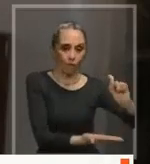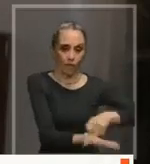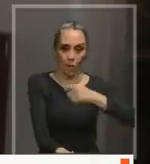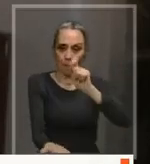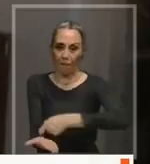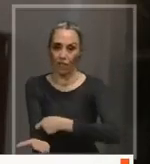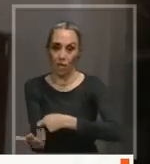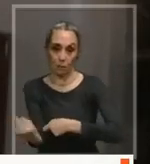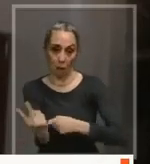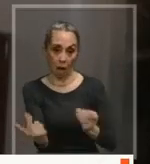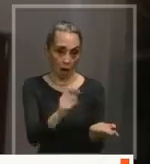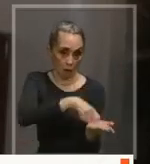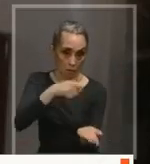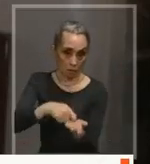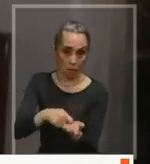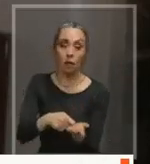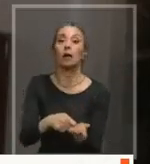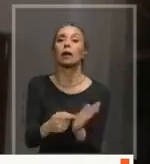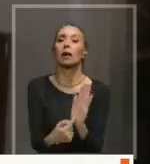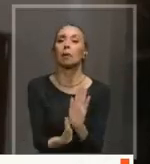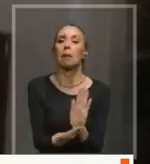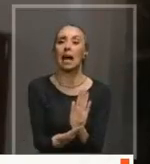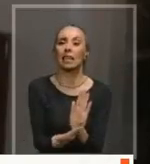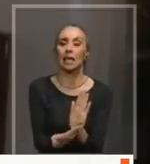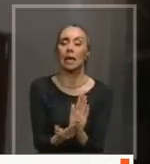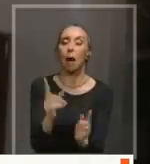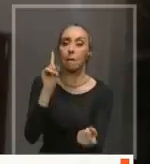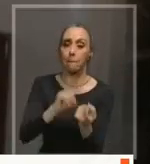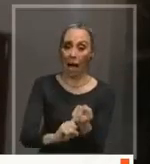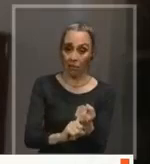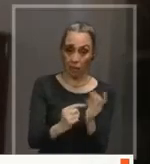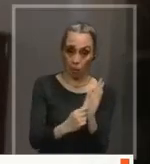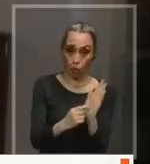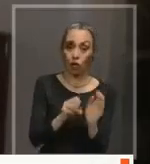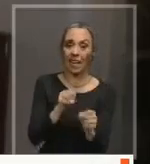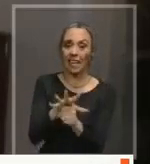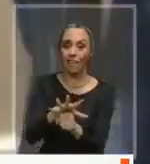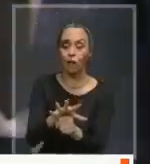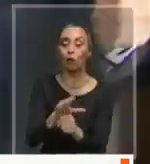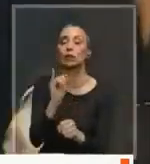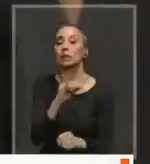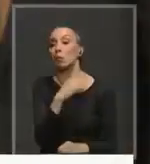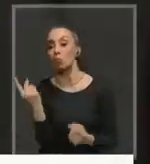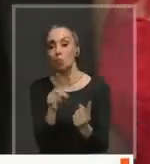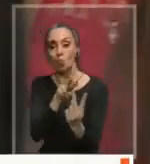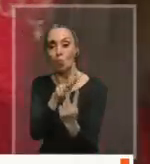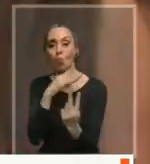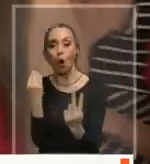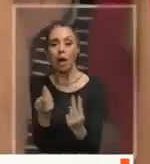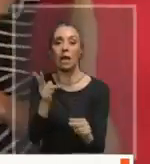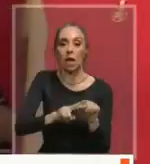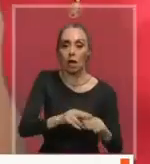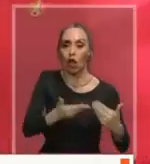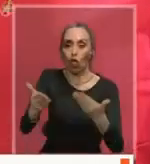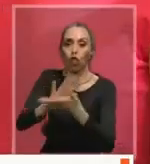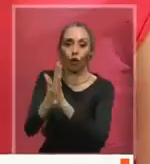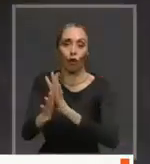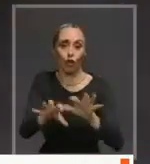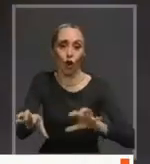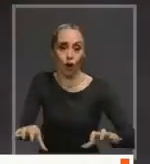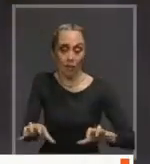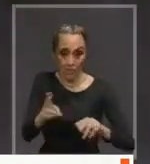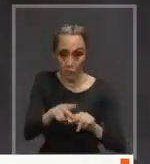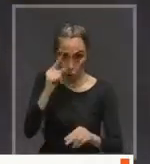no solamente funciona para efectos de la celebración de matrimonio, sino efectos sucesorios. Ya lo sabe entonces, si es que usted está a puertas